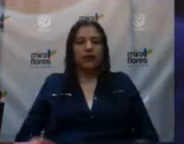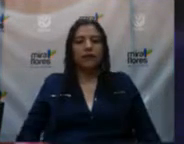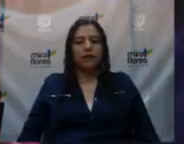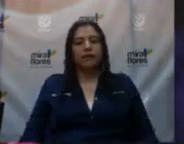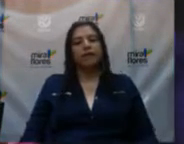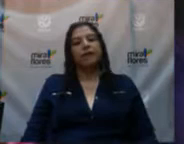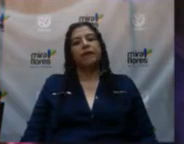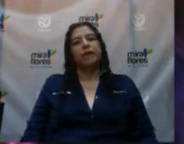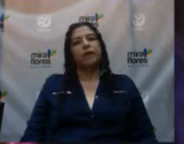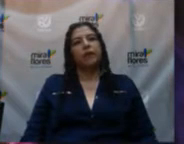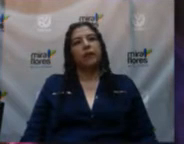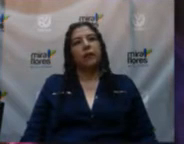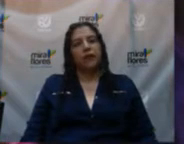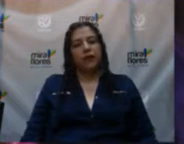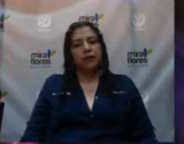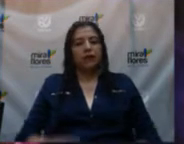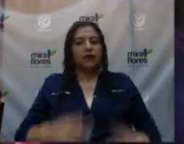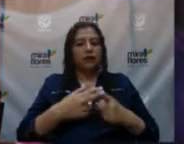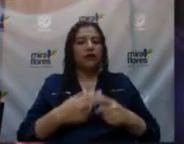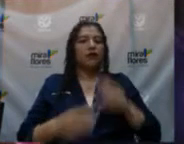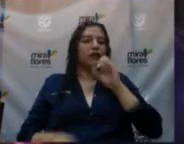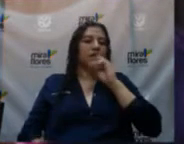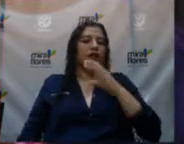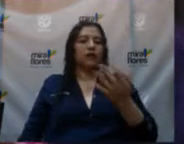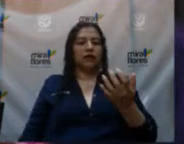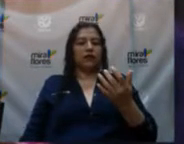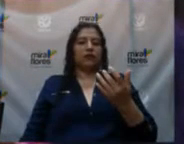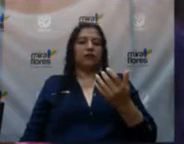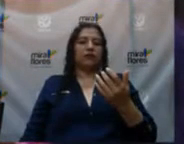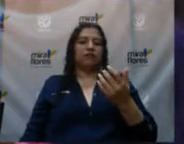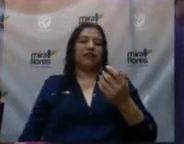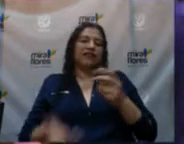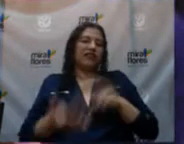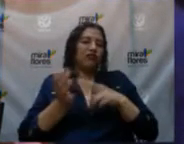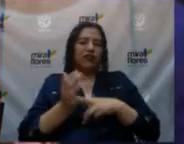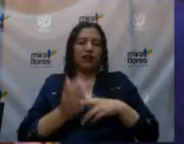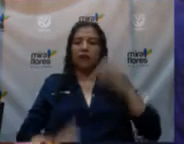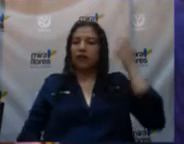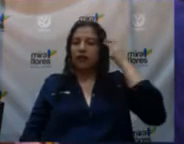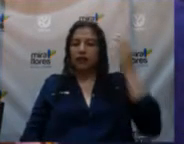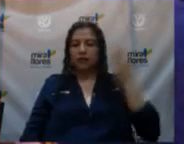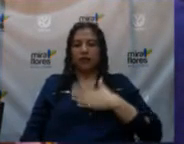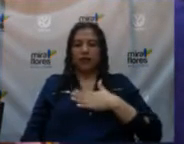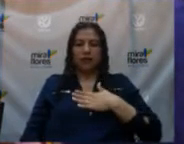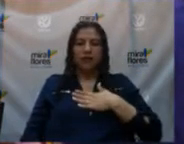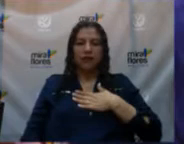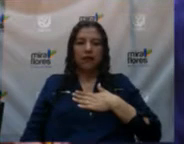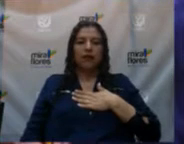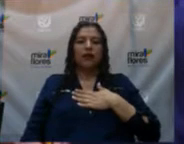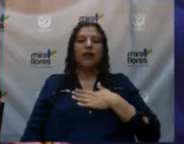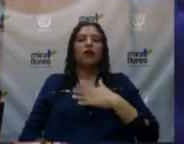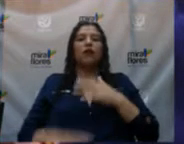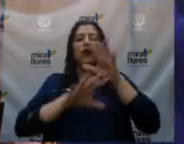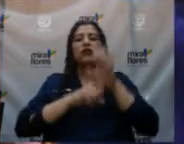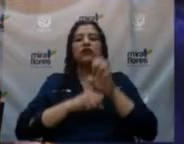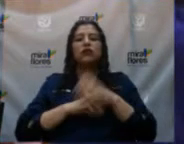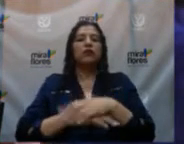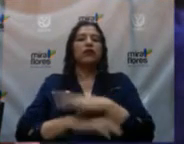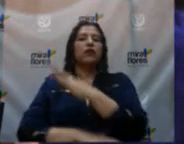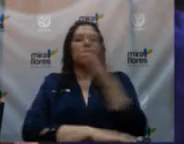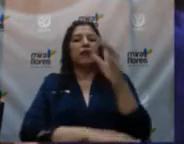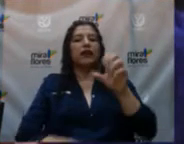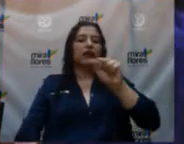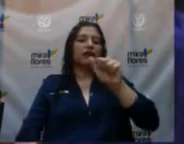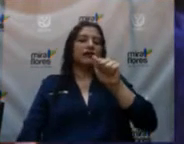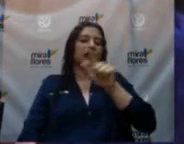sería muy común iniciar diciéndoles qué es Miraflores para mí, iniciar con la tradición de un Parque Salazar que se